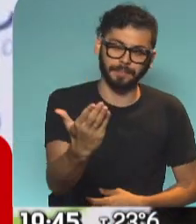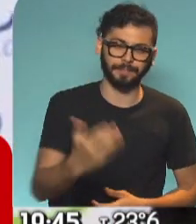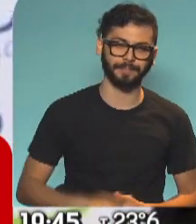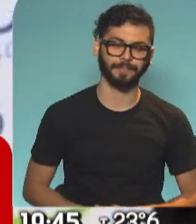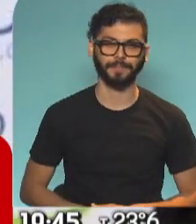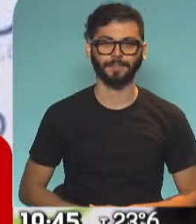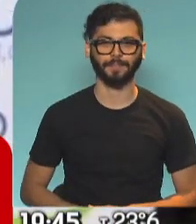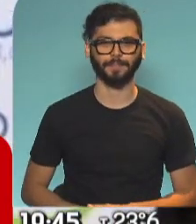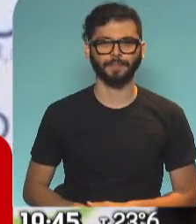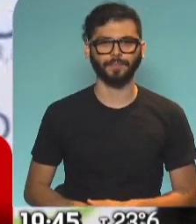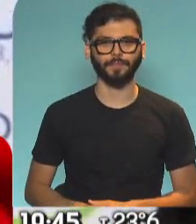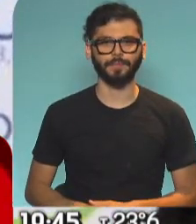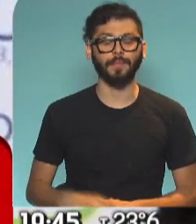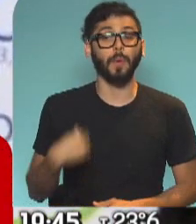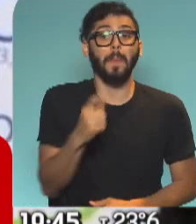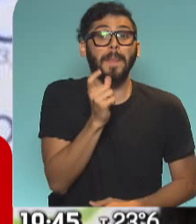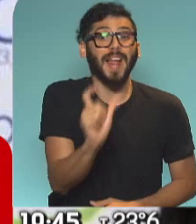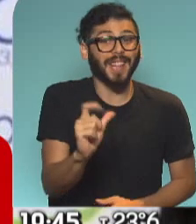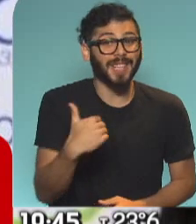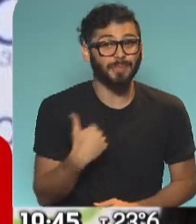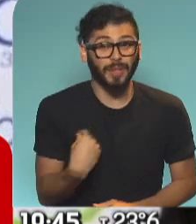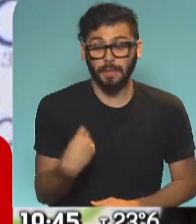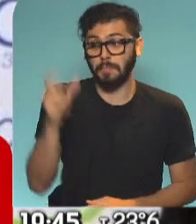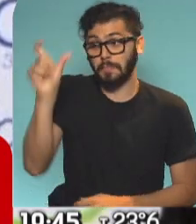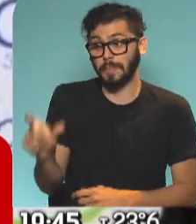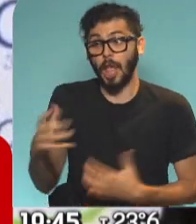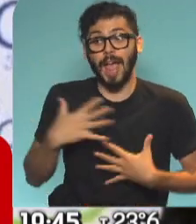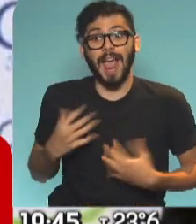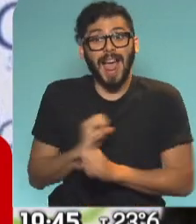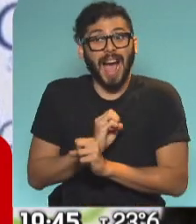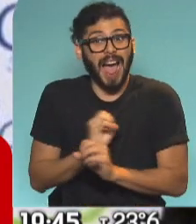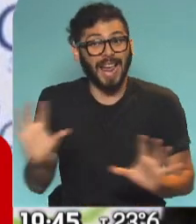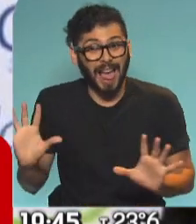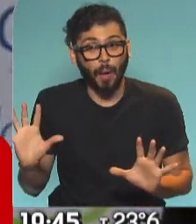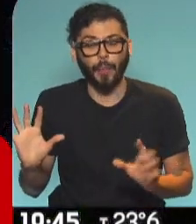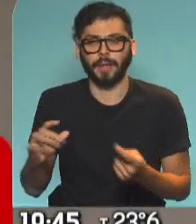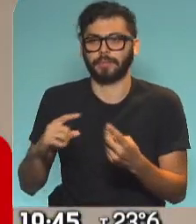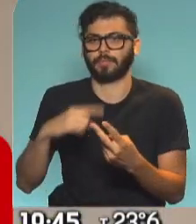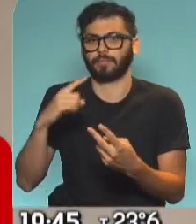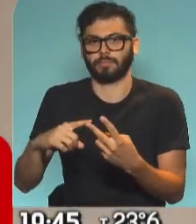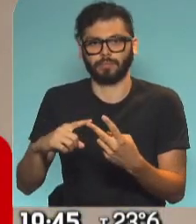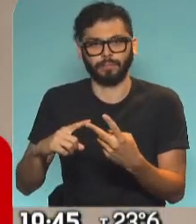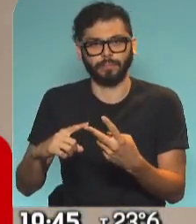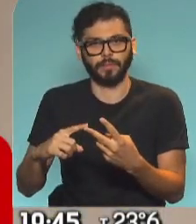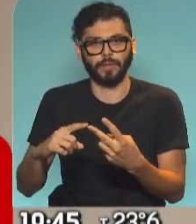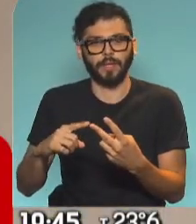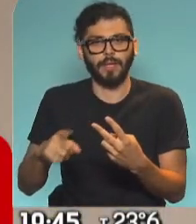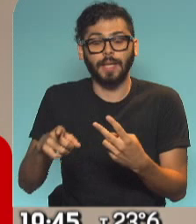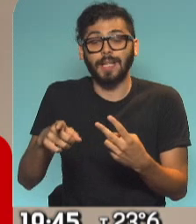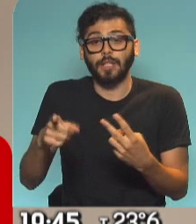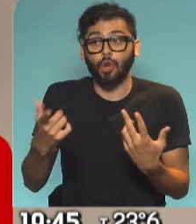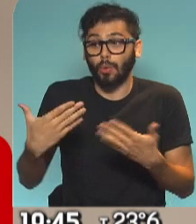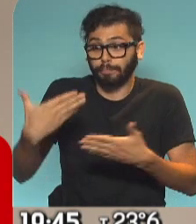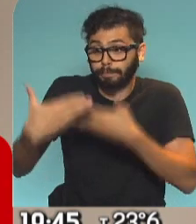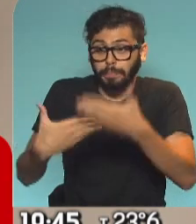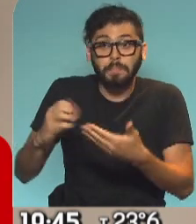Mi respuesta fue que, dado el gravísimo estado del paciente, las perspectivas malas en cuanto a su